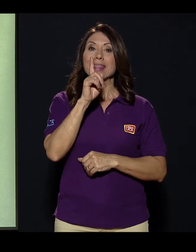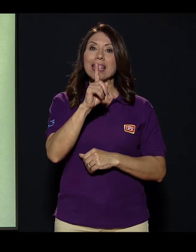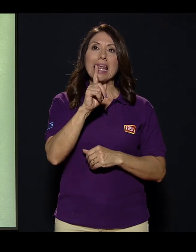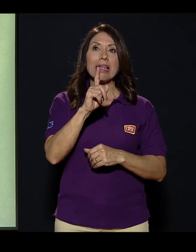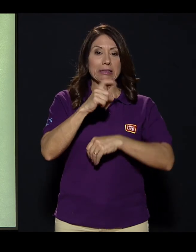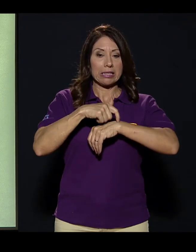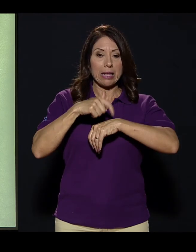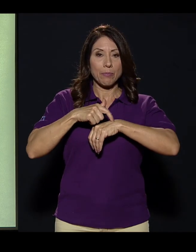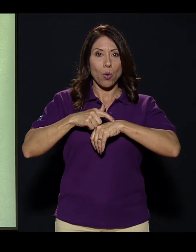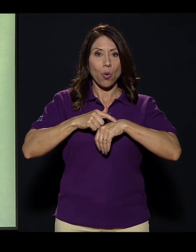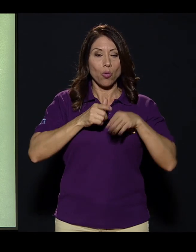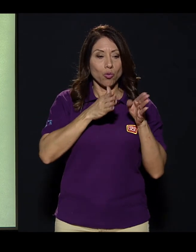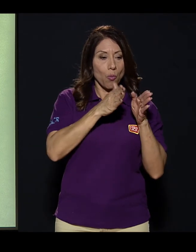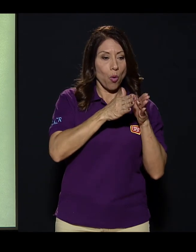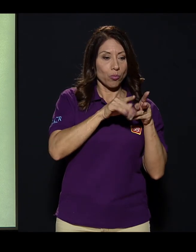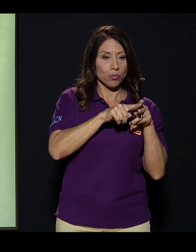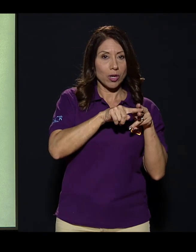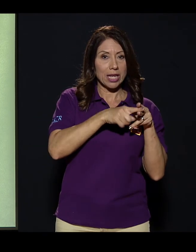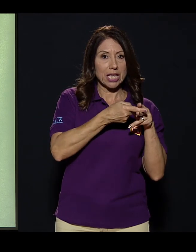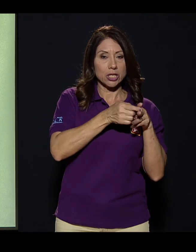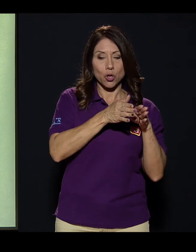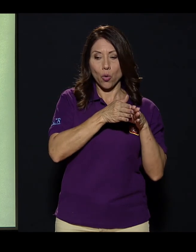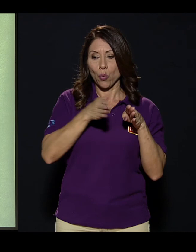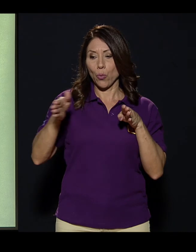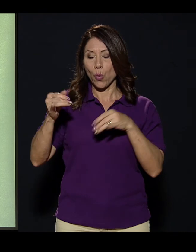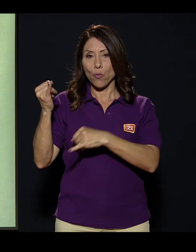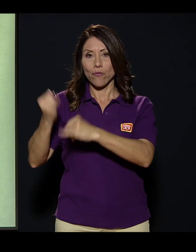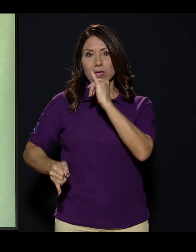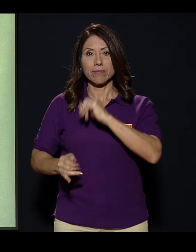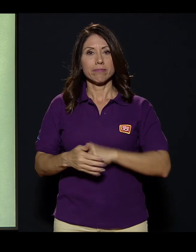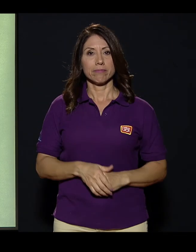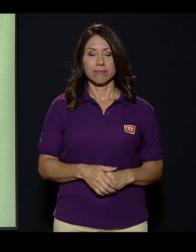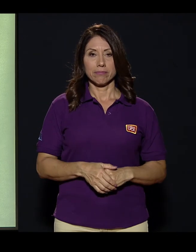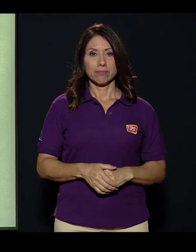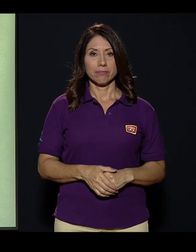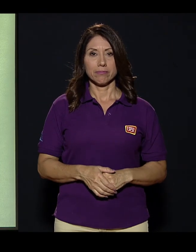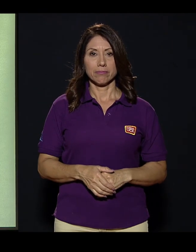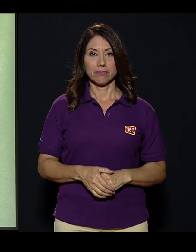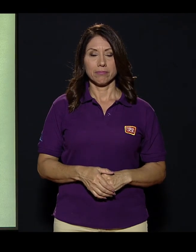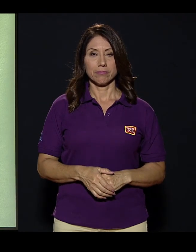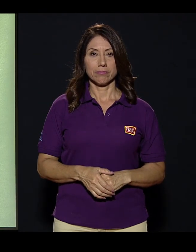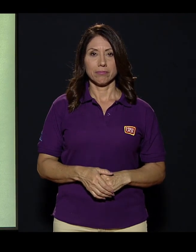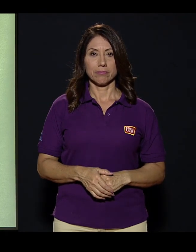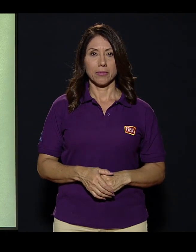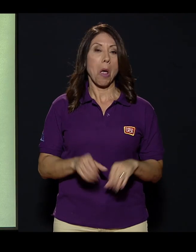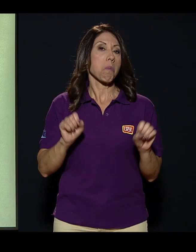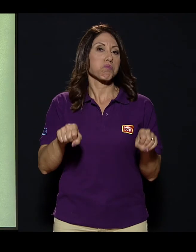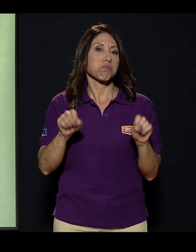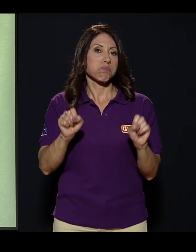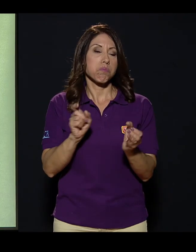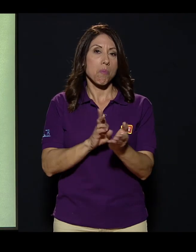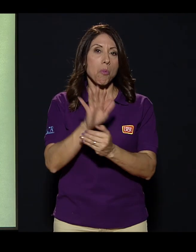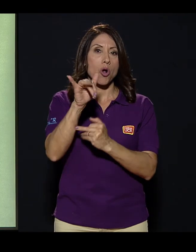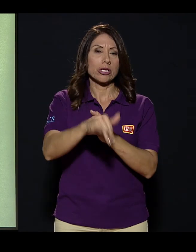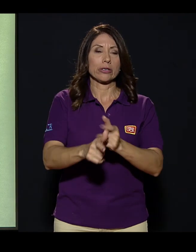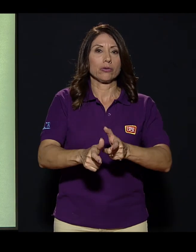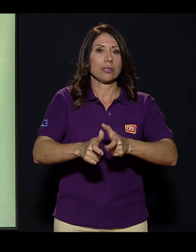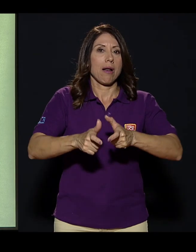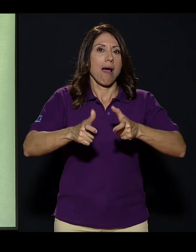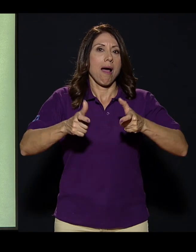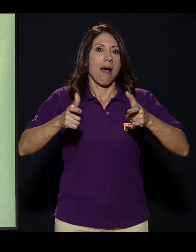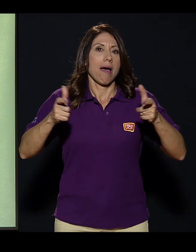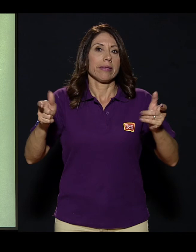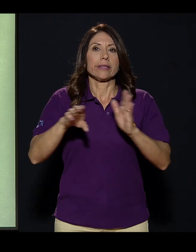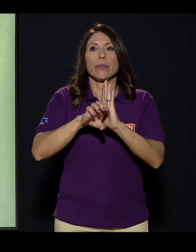Pueden haber proyectos tan grandes como hacer un edificio. A mí me ha tocado en mi labor profesional mover